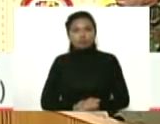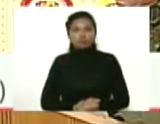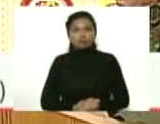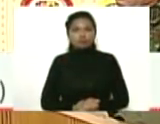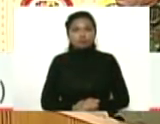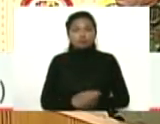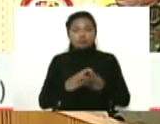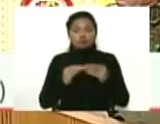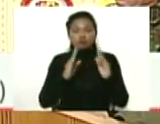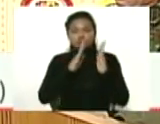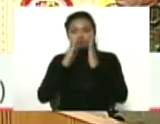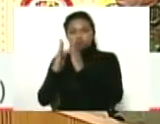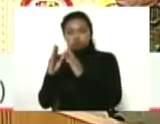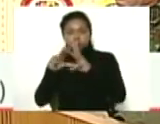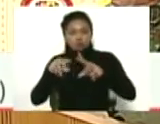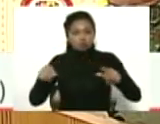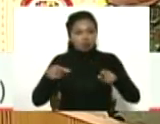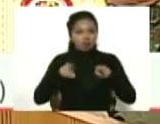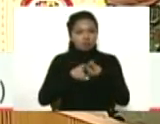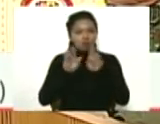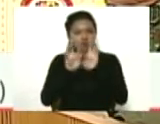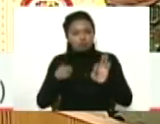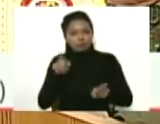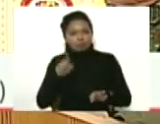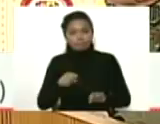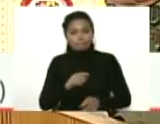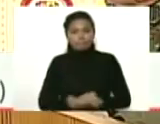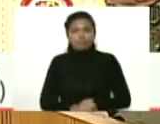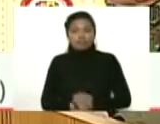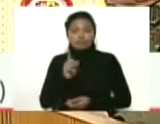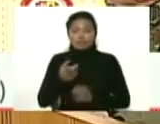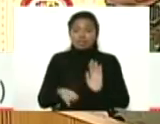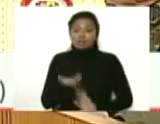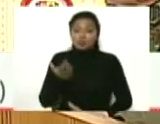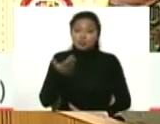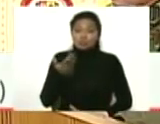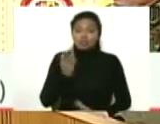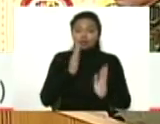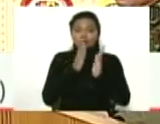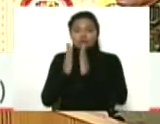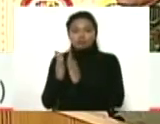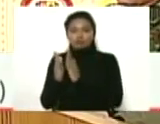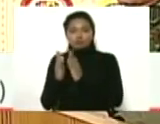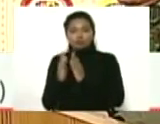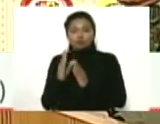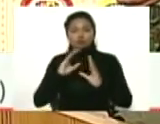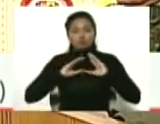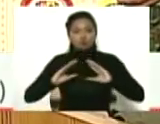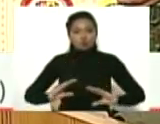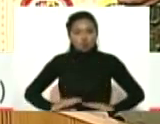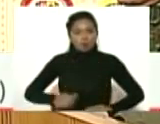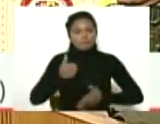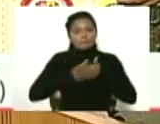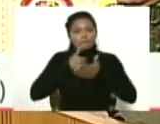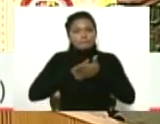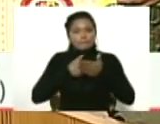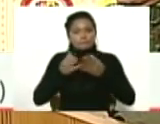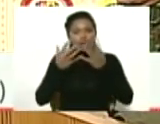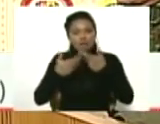y toda la organización territorial, también es muy importante la organización de los cuerpos combatientes en